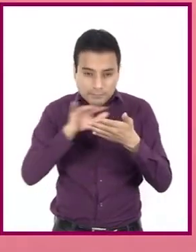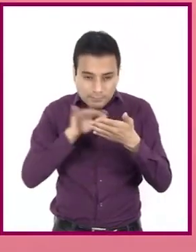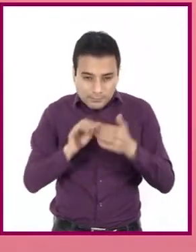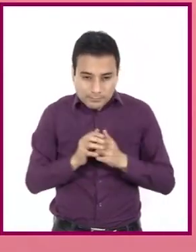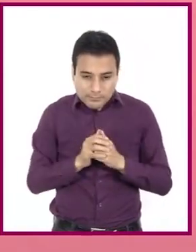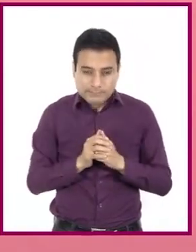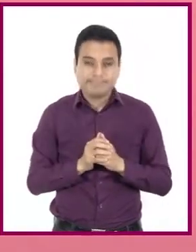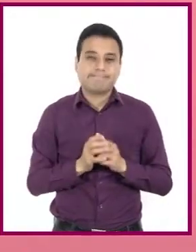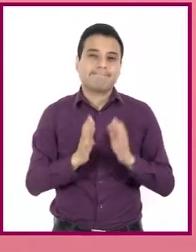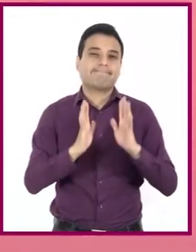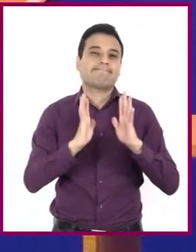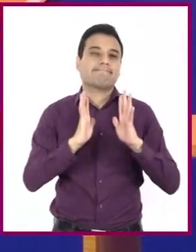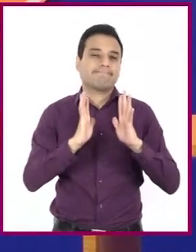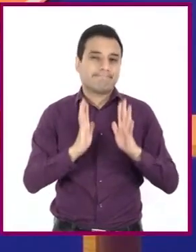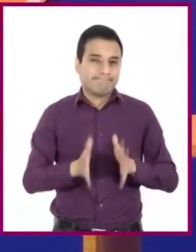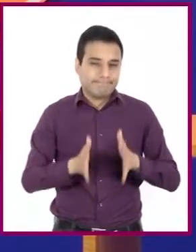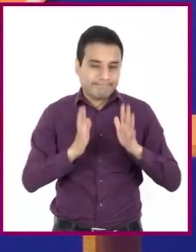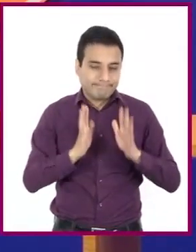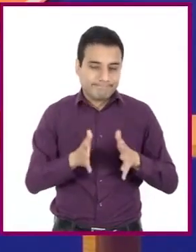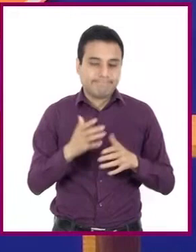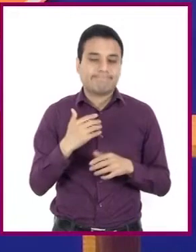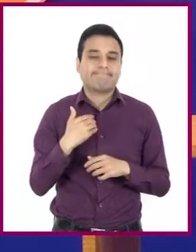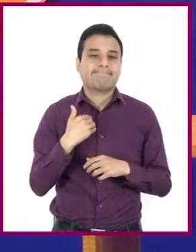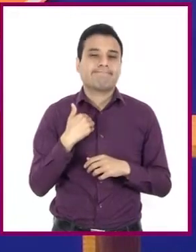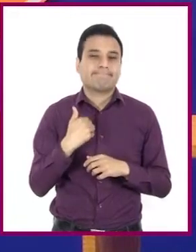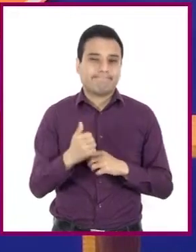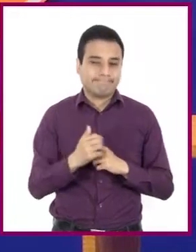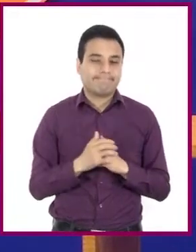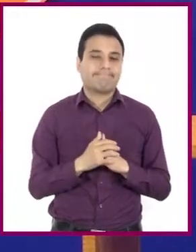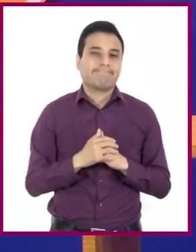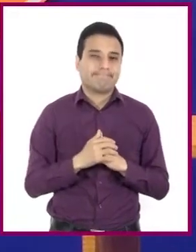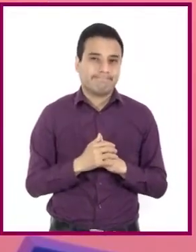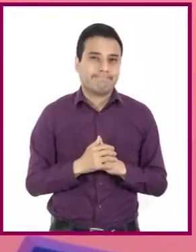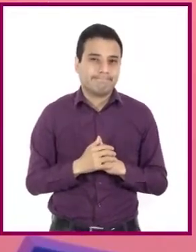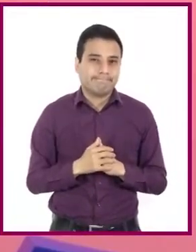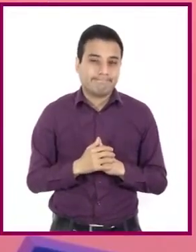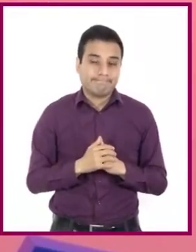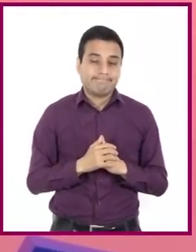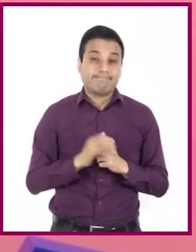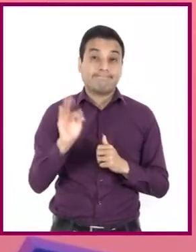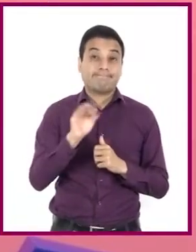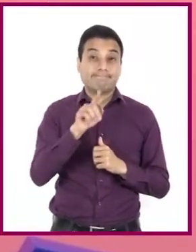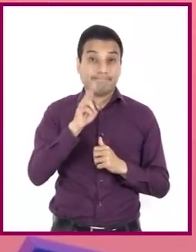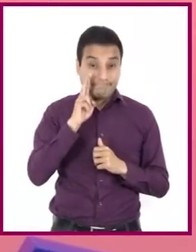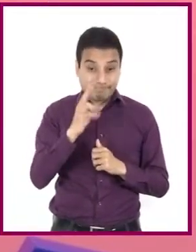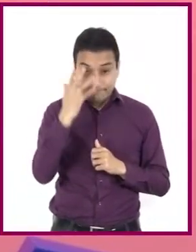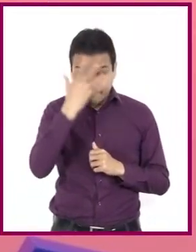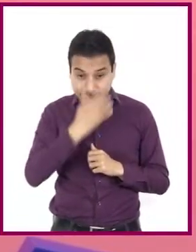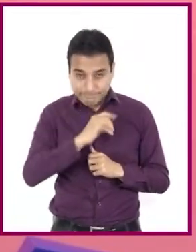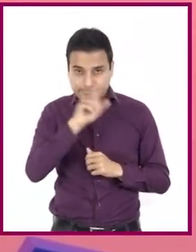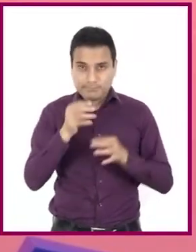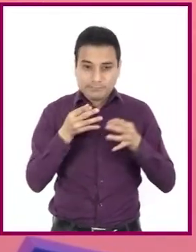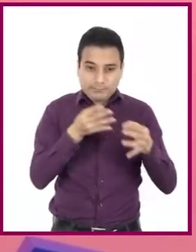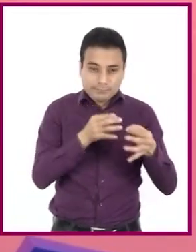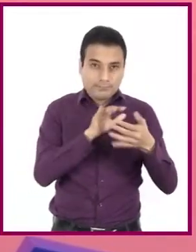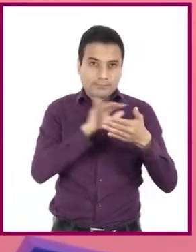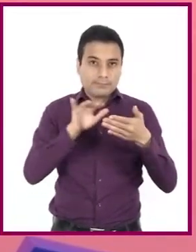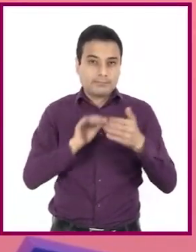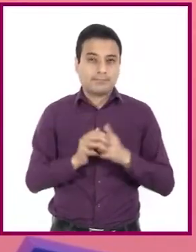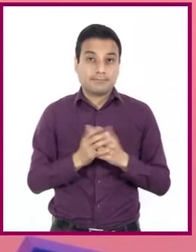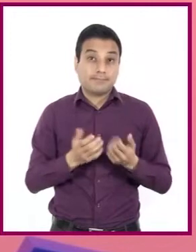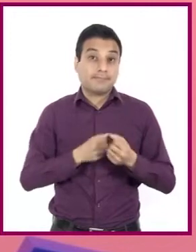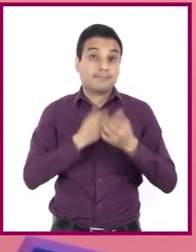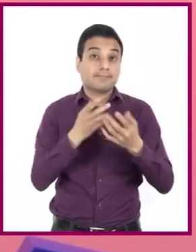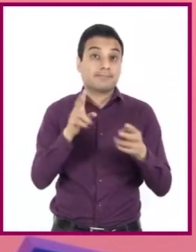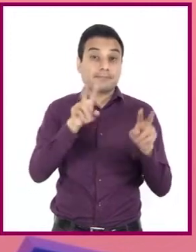nos nazca más curiosidad para adentrarnos a la lectura de estos poemas. Claro, porque en la poesía